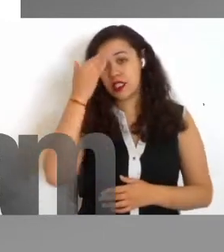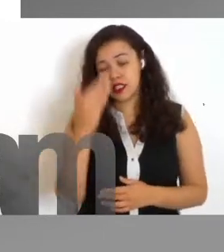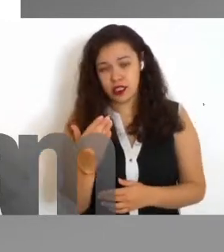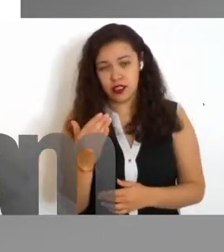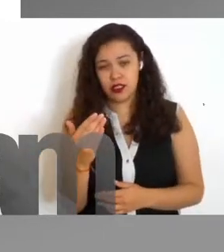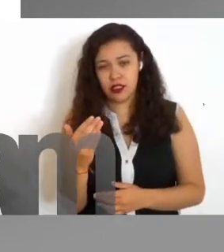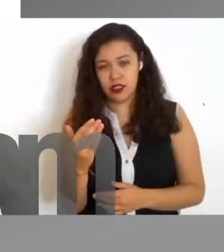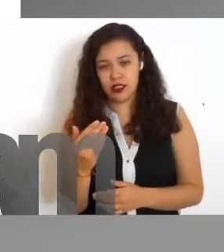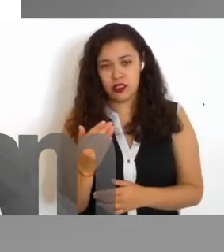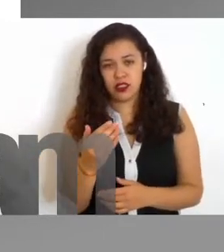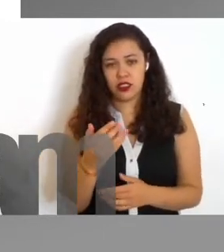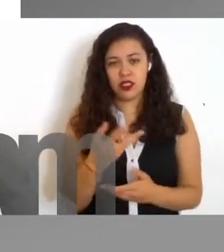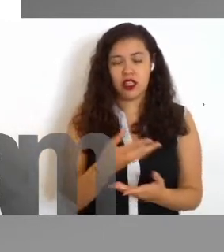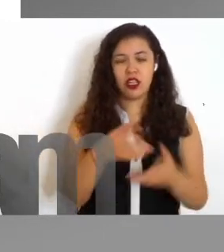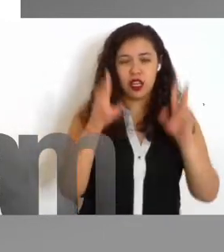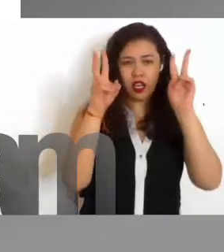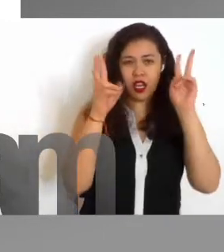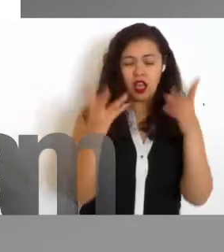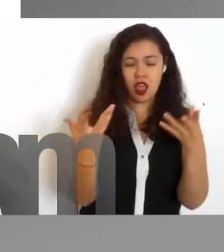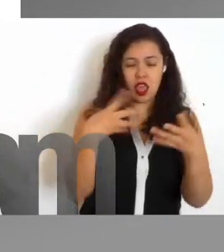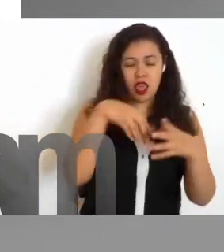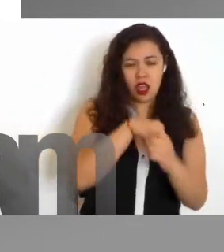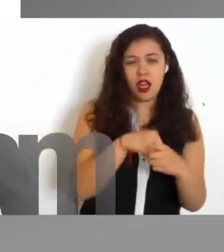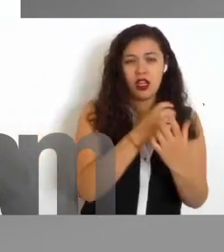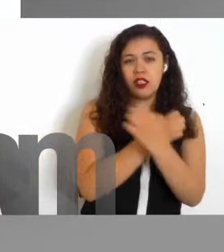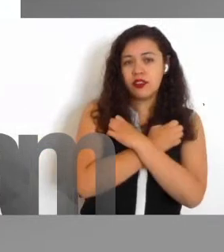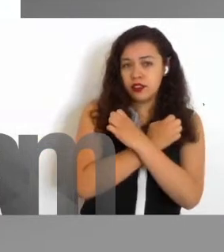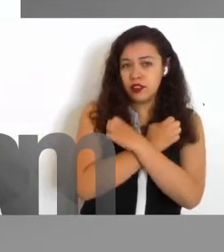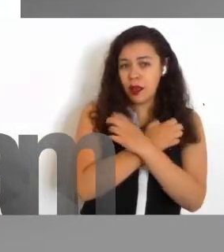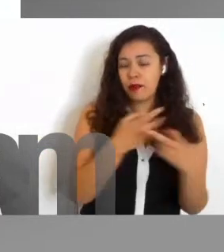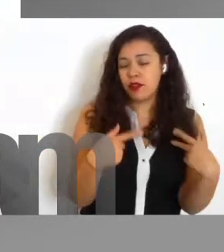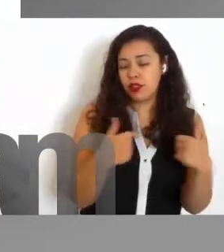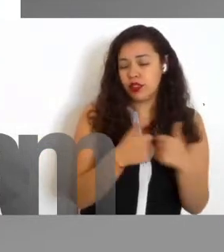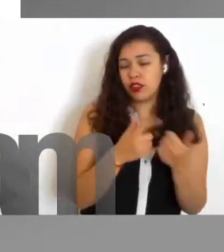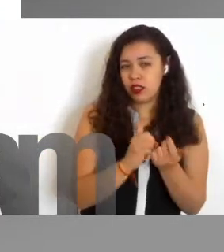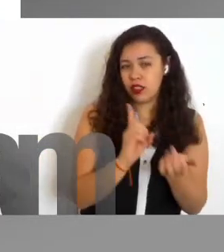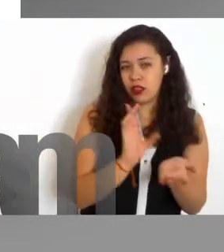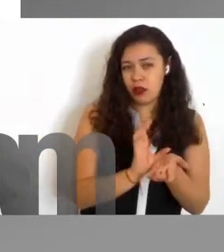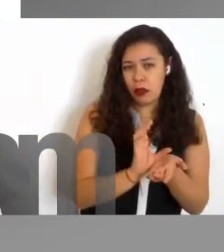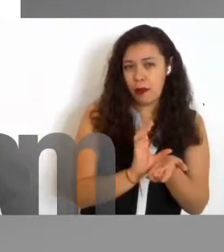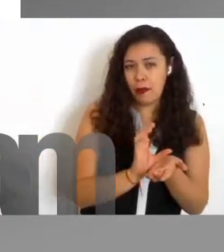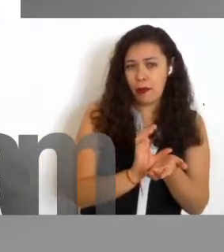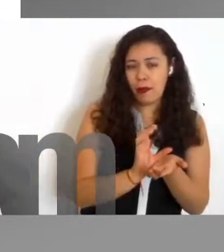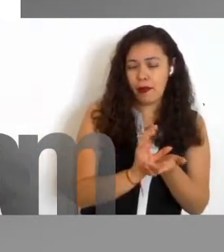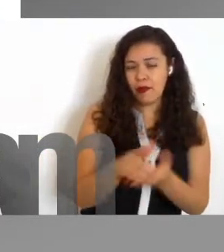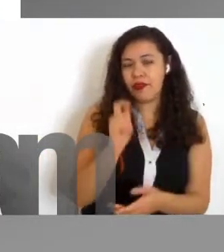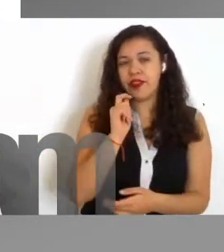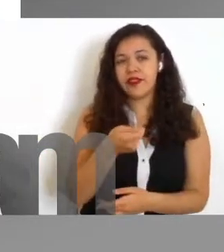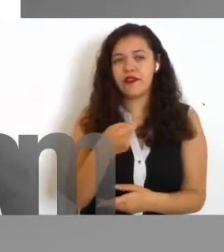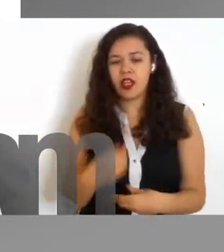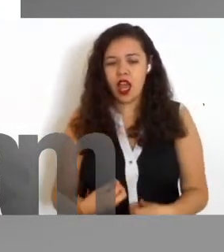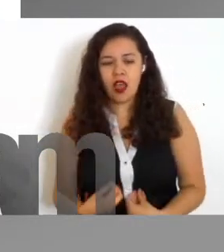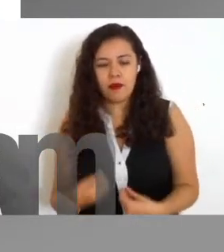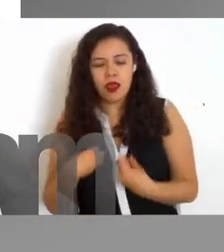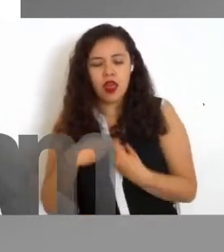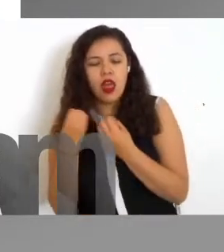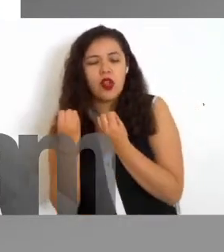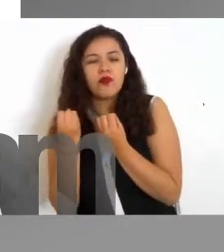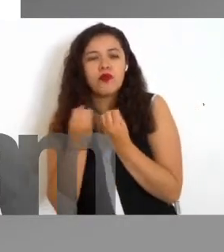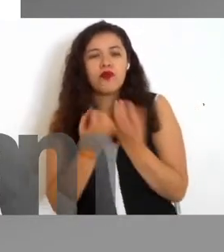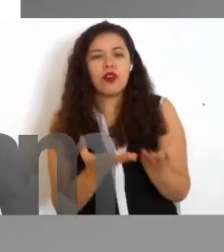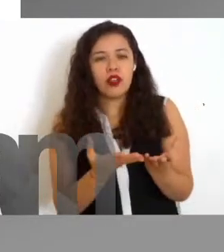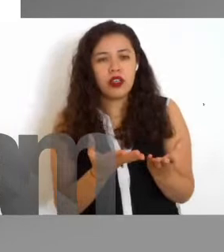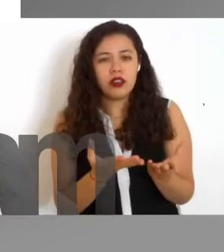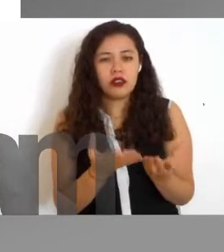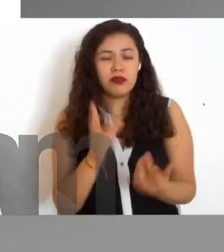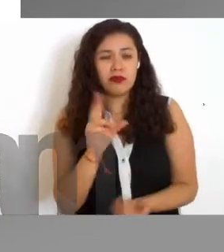de la inclusión a la educación a una persona con discapacidad es dar vida. De lo contrario, va a estar